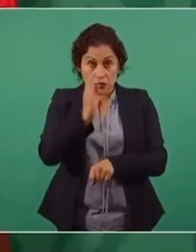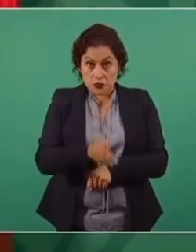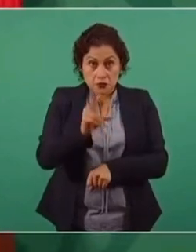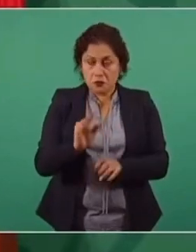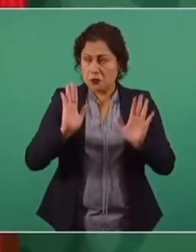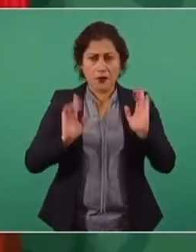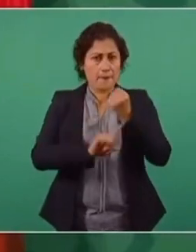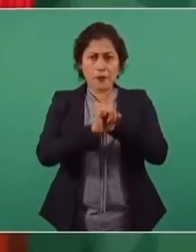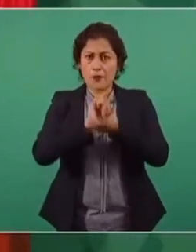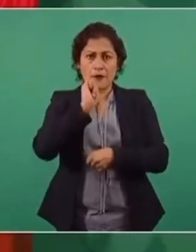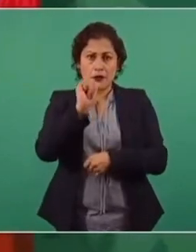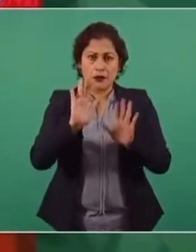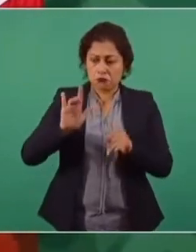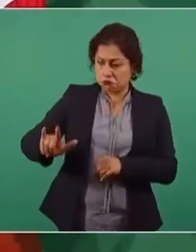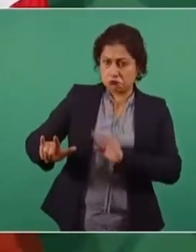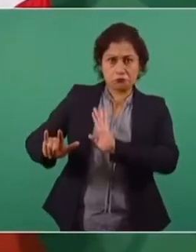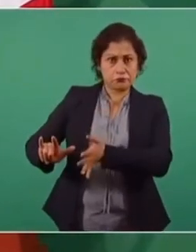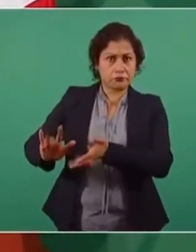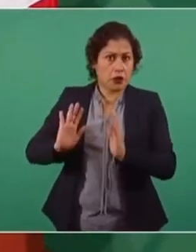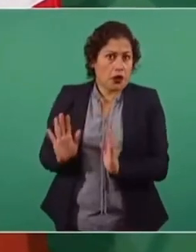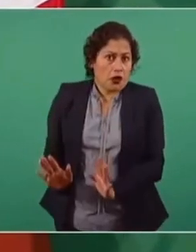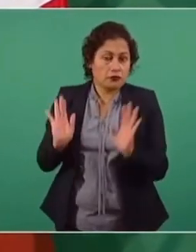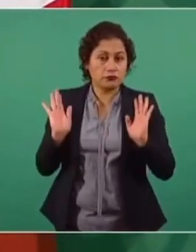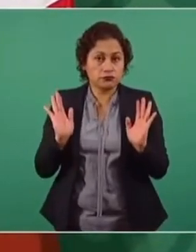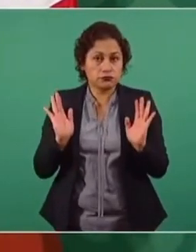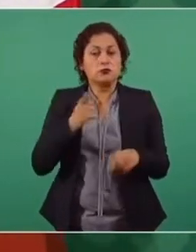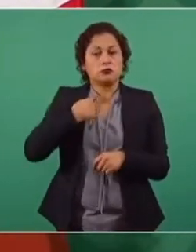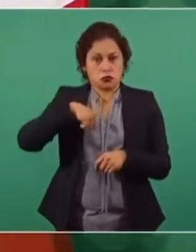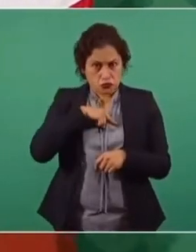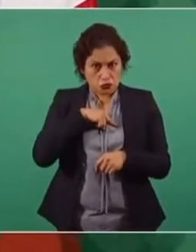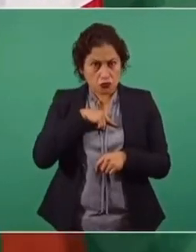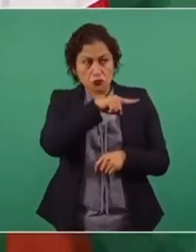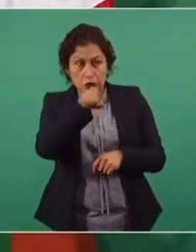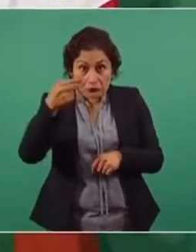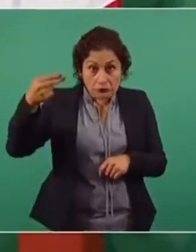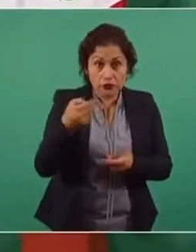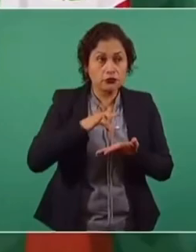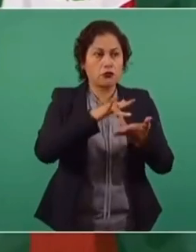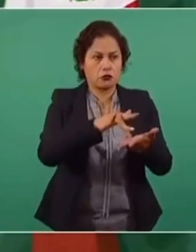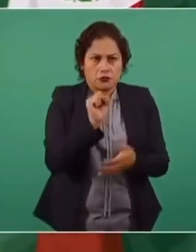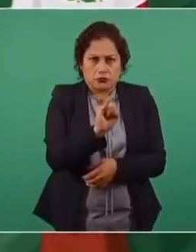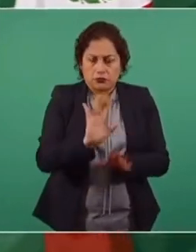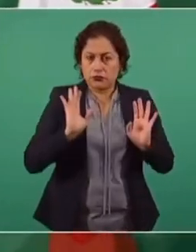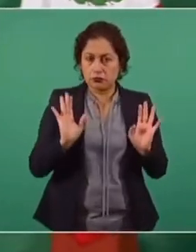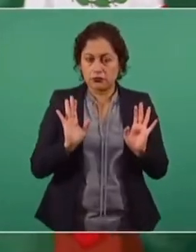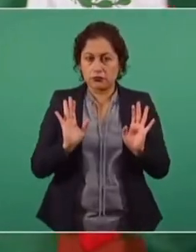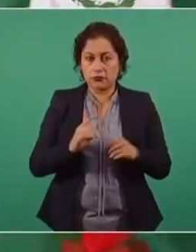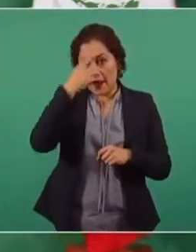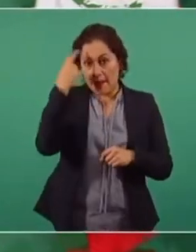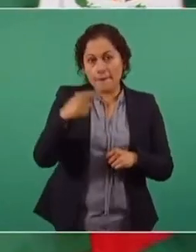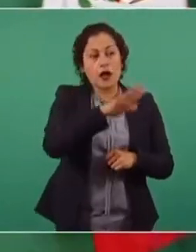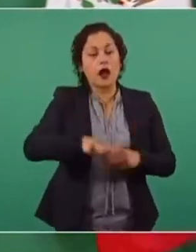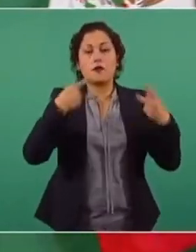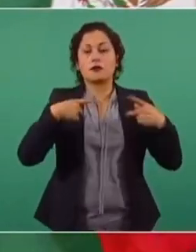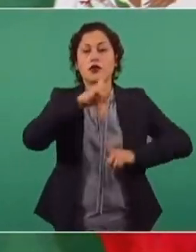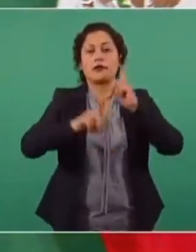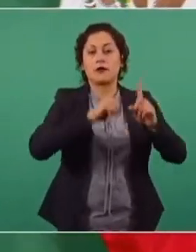¿no? O sea, ahí se queda el avión y de todas maneras nosotros vamos a apoyar para que lleguen los